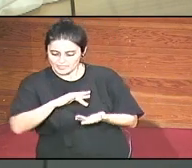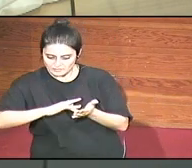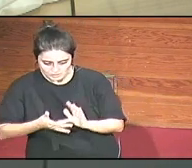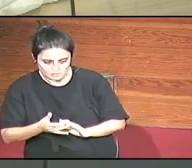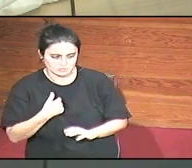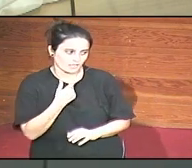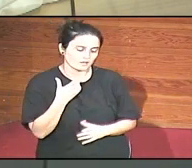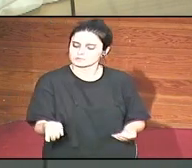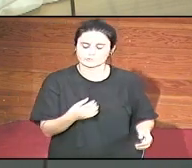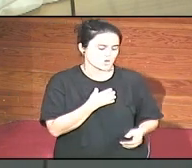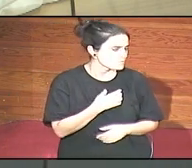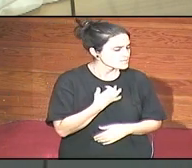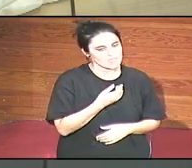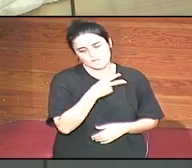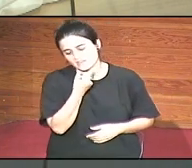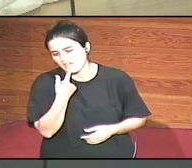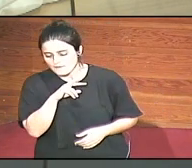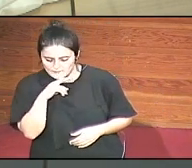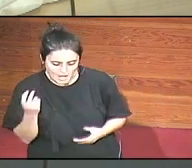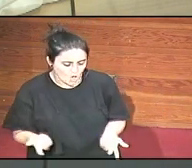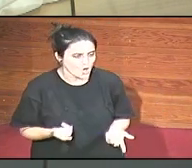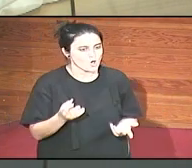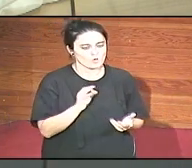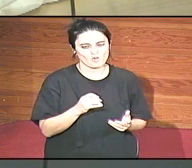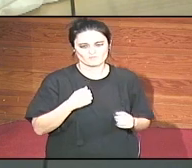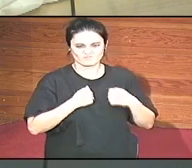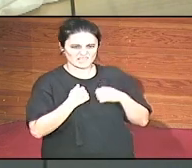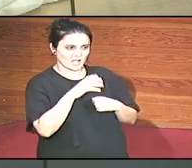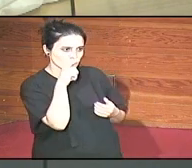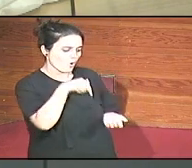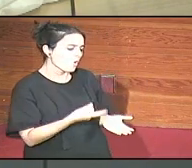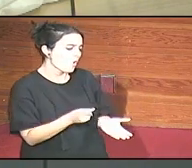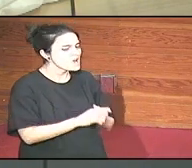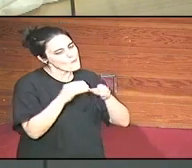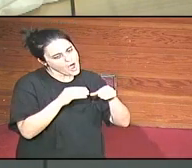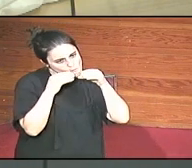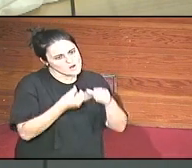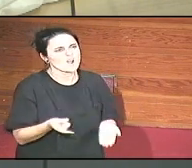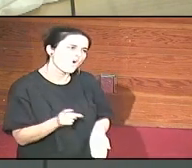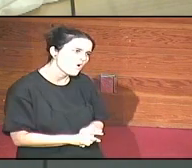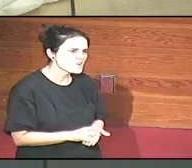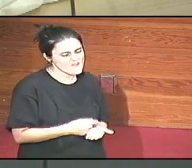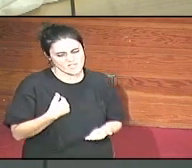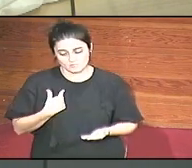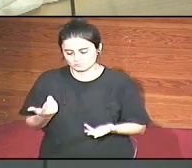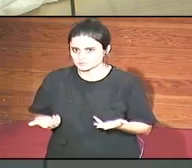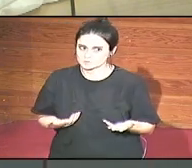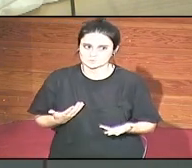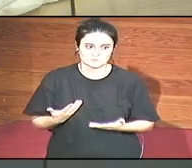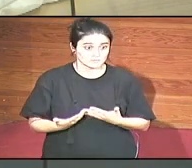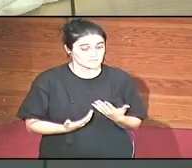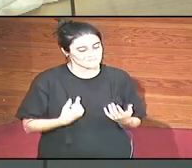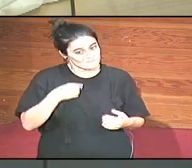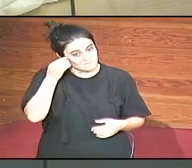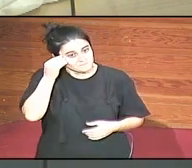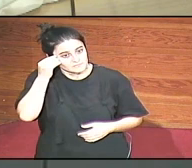no puede ser tienes que valorar talos o se queja porque hoy vuelve a ver hamburguesa o lo que sea entonces yo creo que